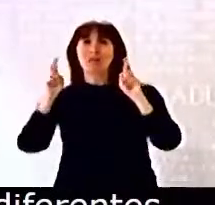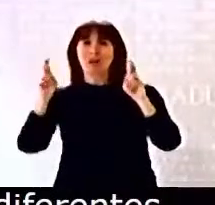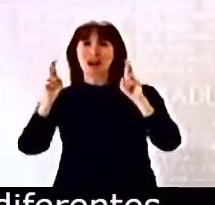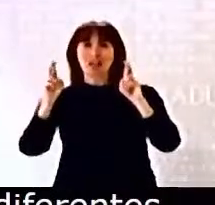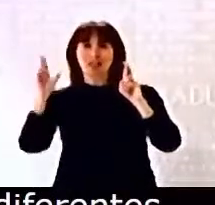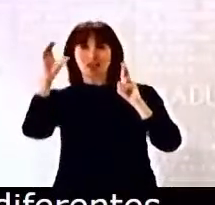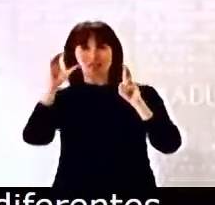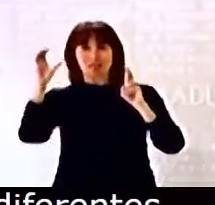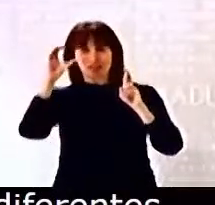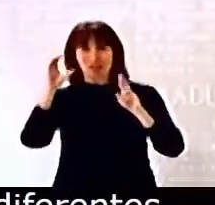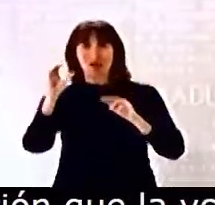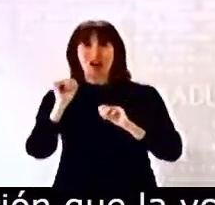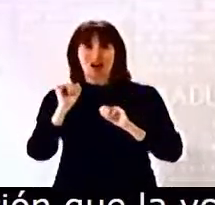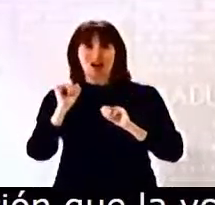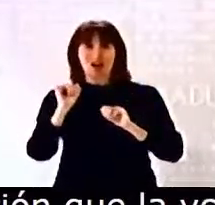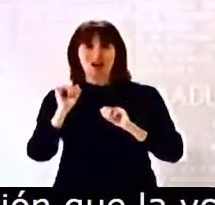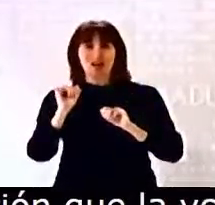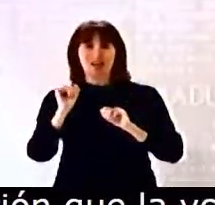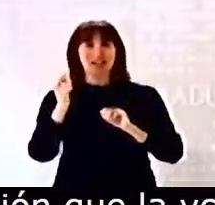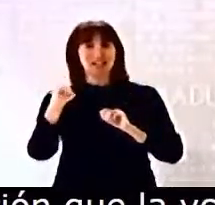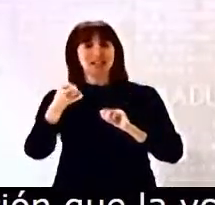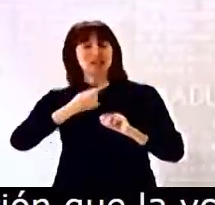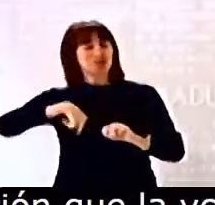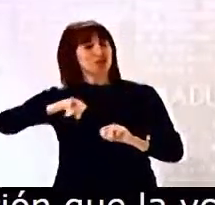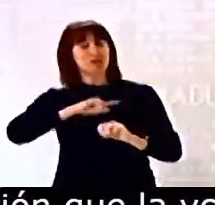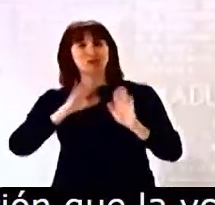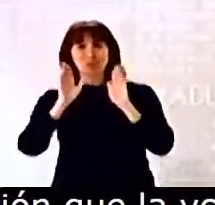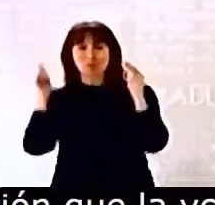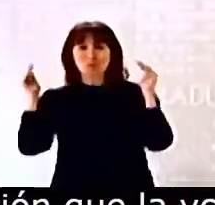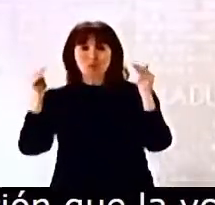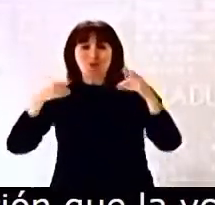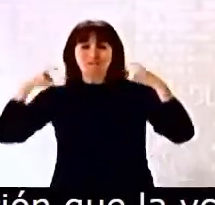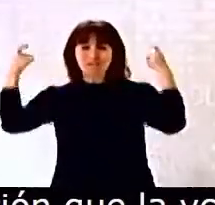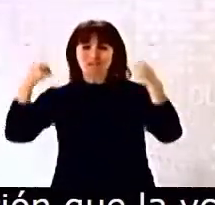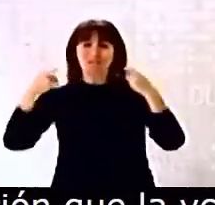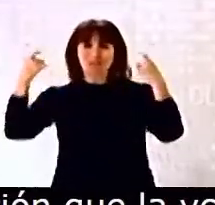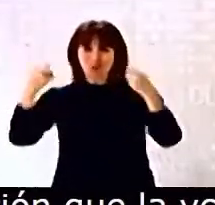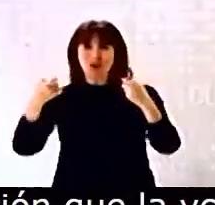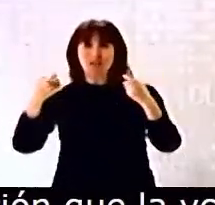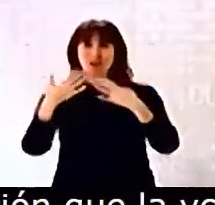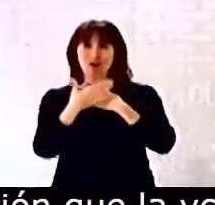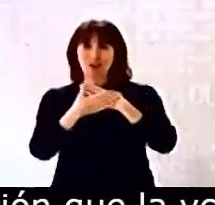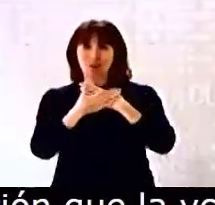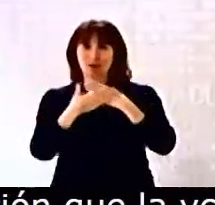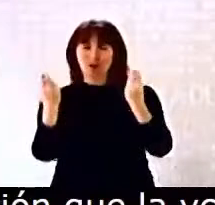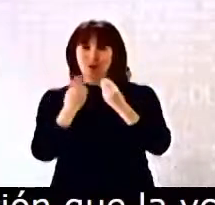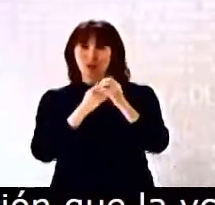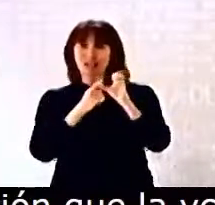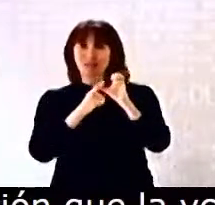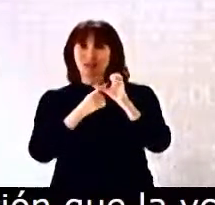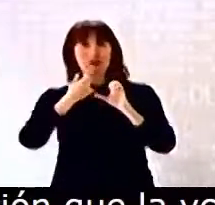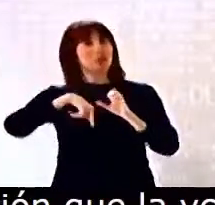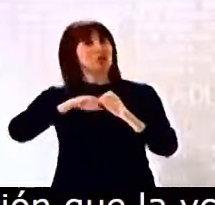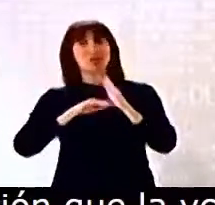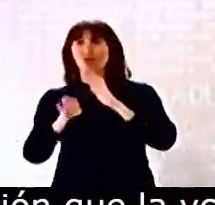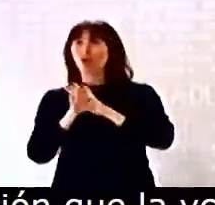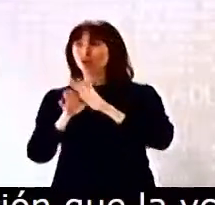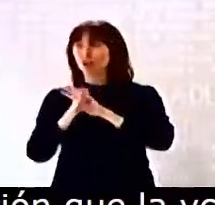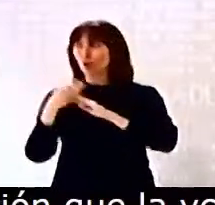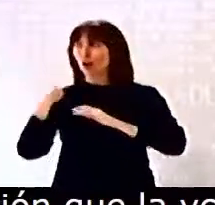ciencia de la ciudadanía y que en eso estamos poniendo todo nuestro empeño desde el Gobierno de la Junta de Extremadura y lo seguiremos